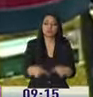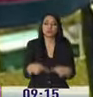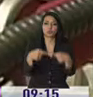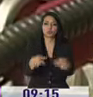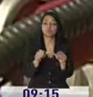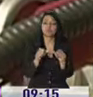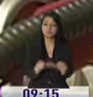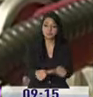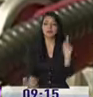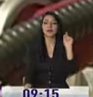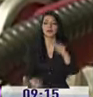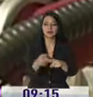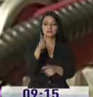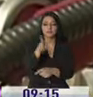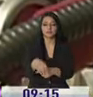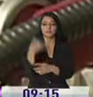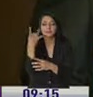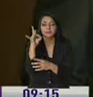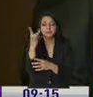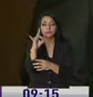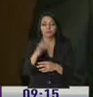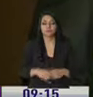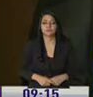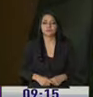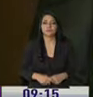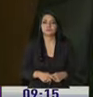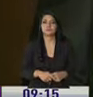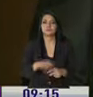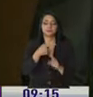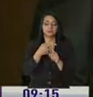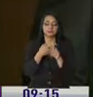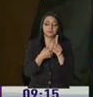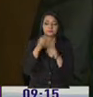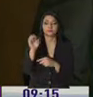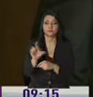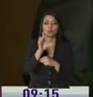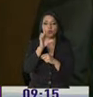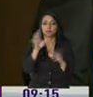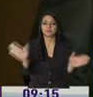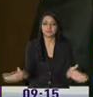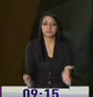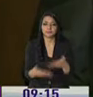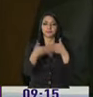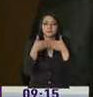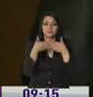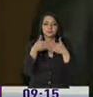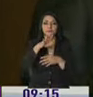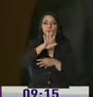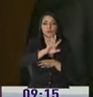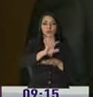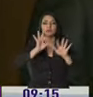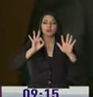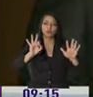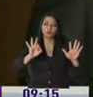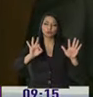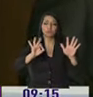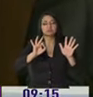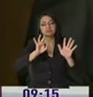primer trimestre del 2018. En el mes de junio cerramos alrededor de 48,49